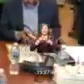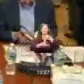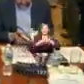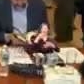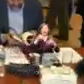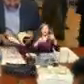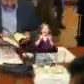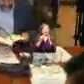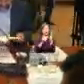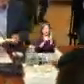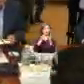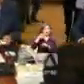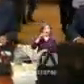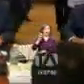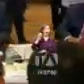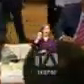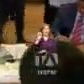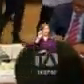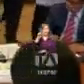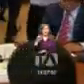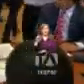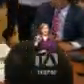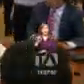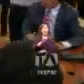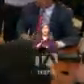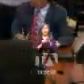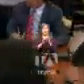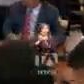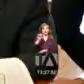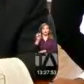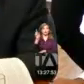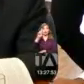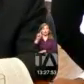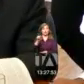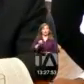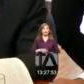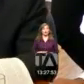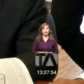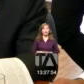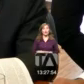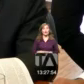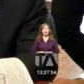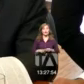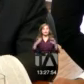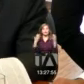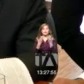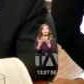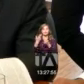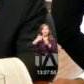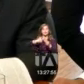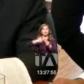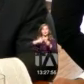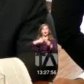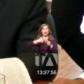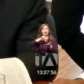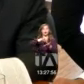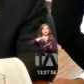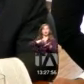político contra Gómez por proselitismo político y contra Tuárez. En la Comisión de Participación Ciudadana y Control